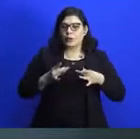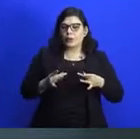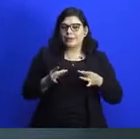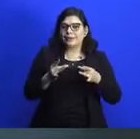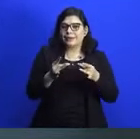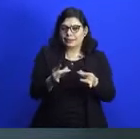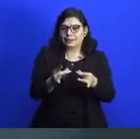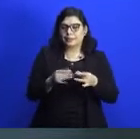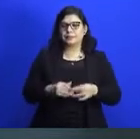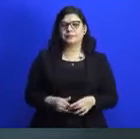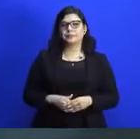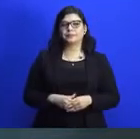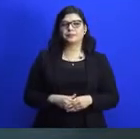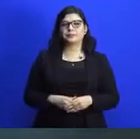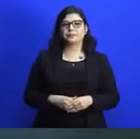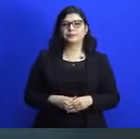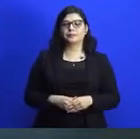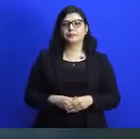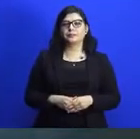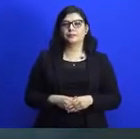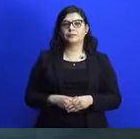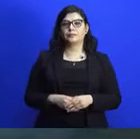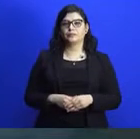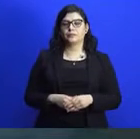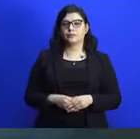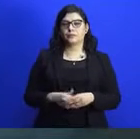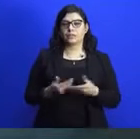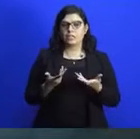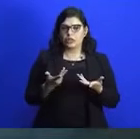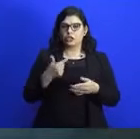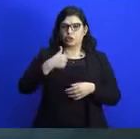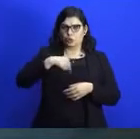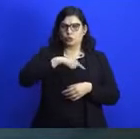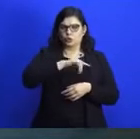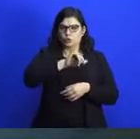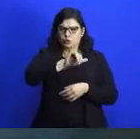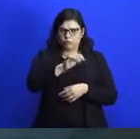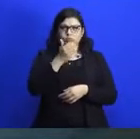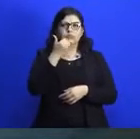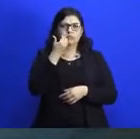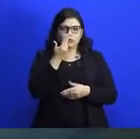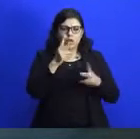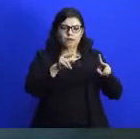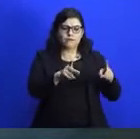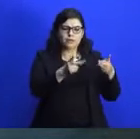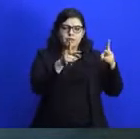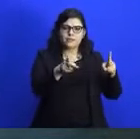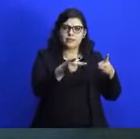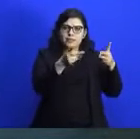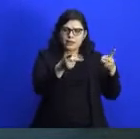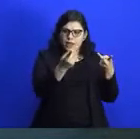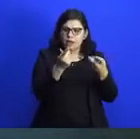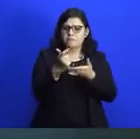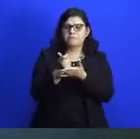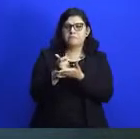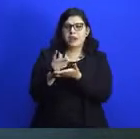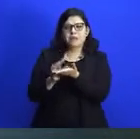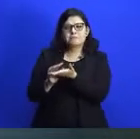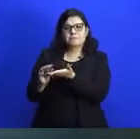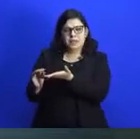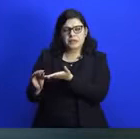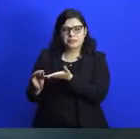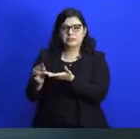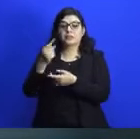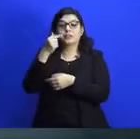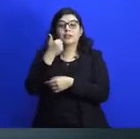Además de vender por menos, queremos sacar fricción de la vida de la gente. Queremos